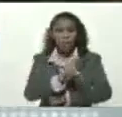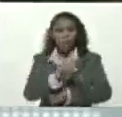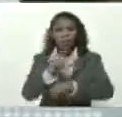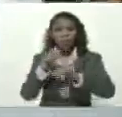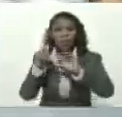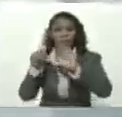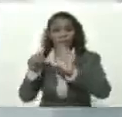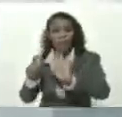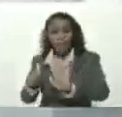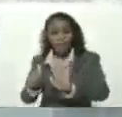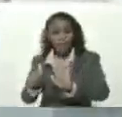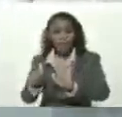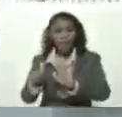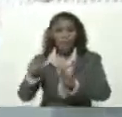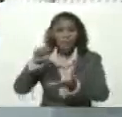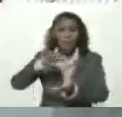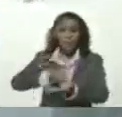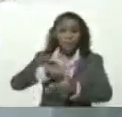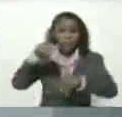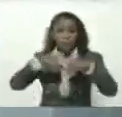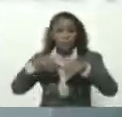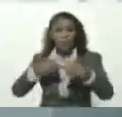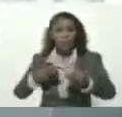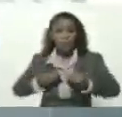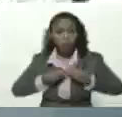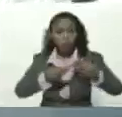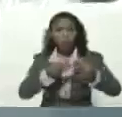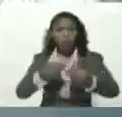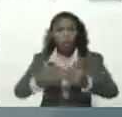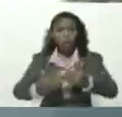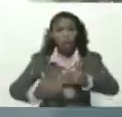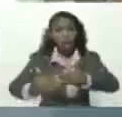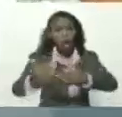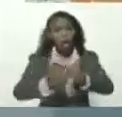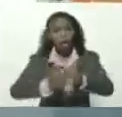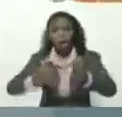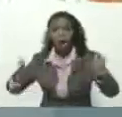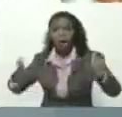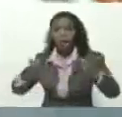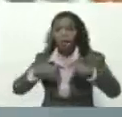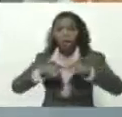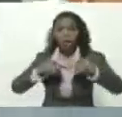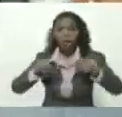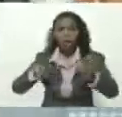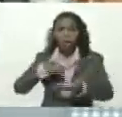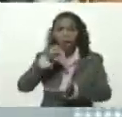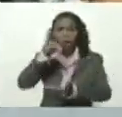30.106 centros de votación distribuidos a lo largo y ancho del territorio nacional.